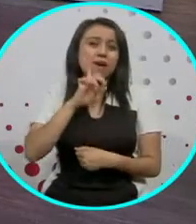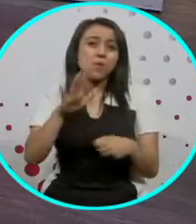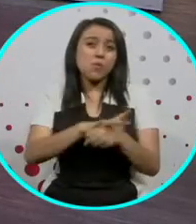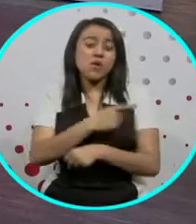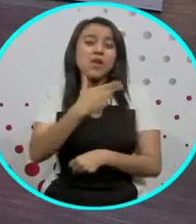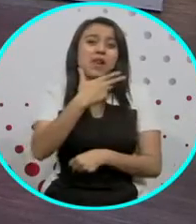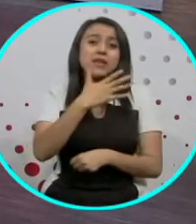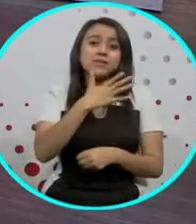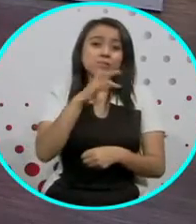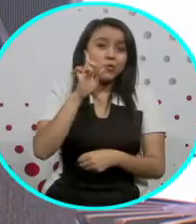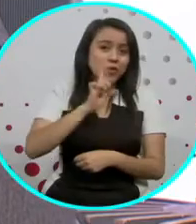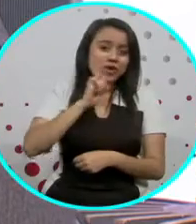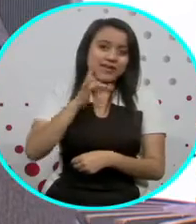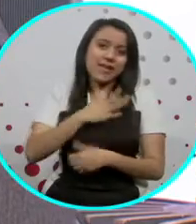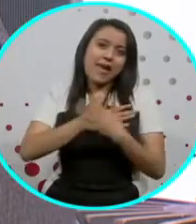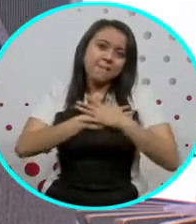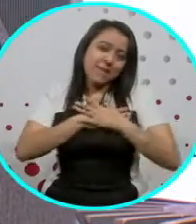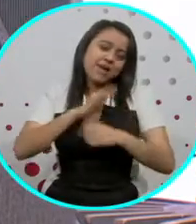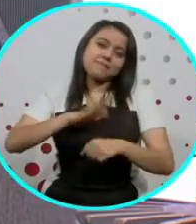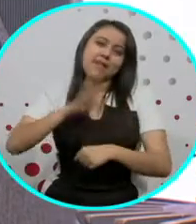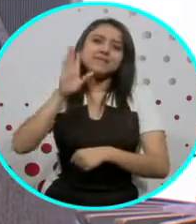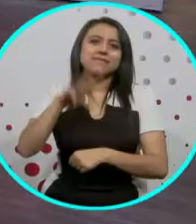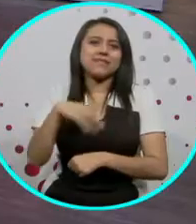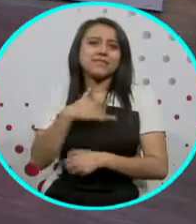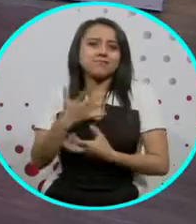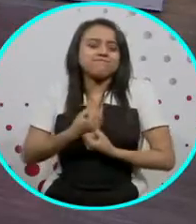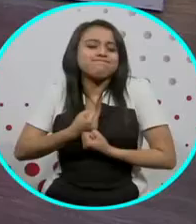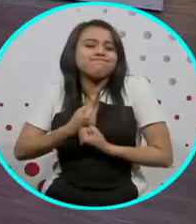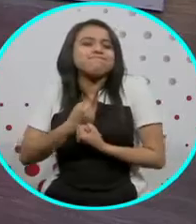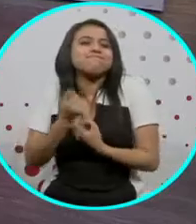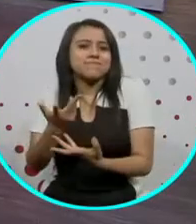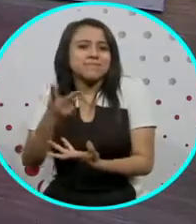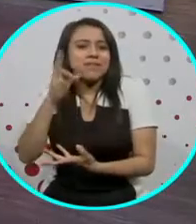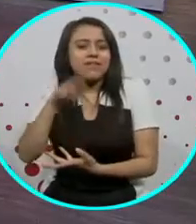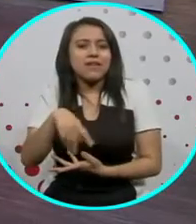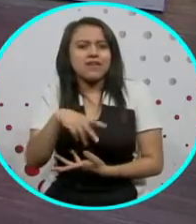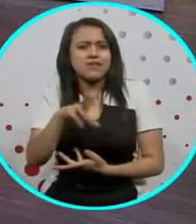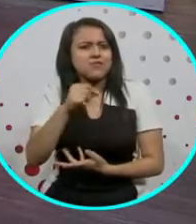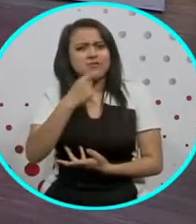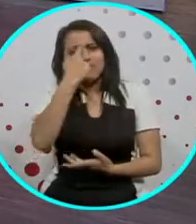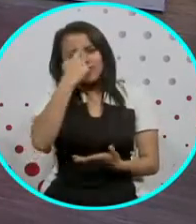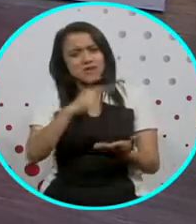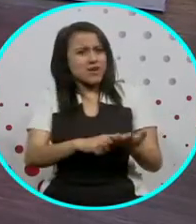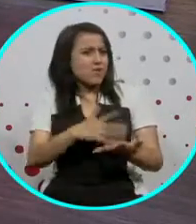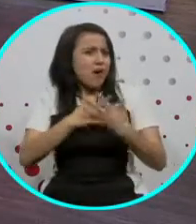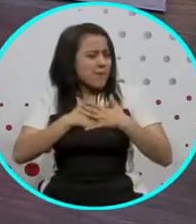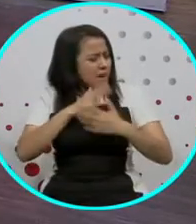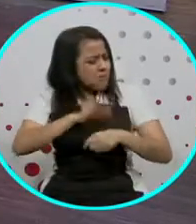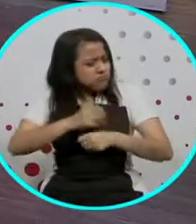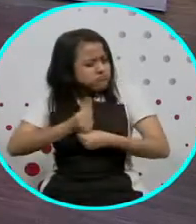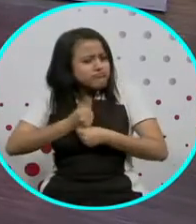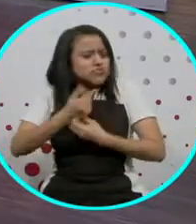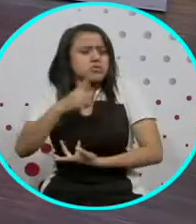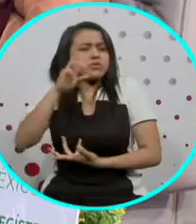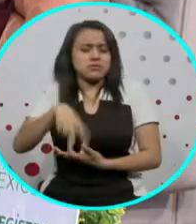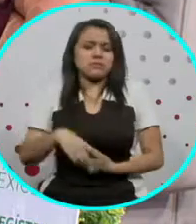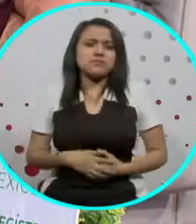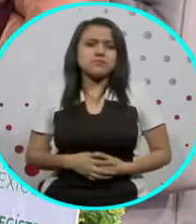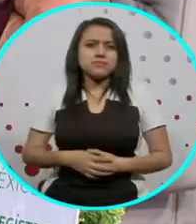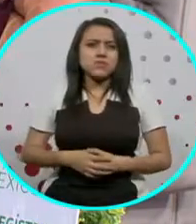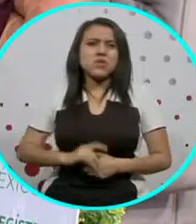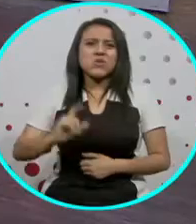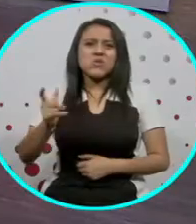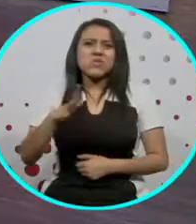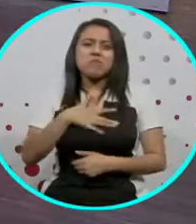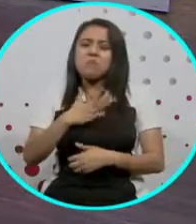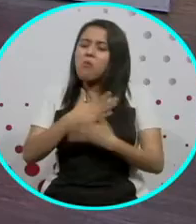mujeres aman más que los hombres. Se entregan más. No, son más intensas, ¿no? Sí. ¿Tú crees? Sí, mucho, o sea, sí, intensas. Ya. Ya así cuando se, ya